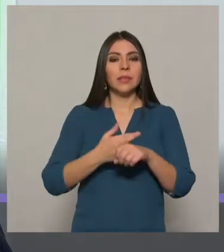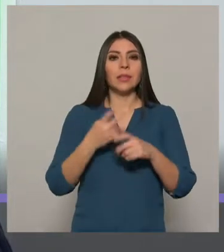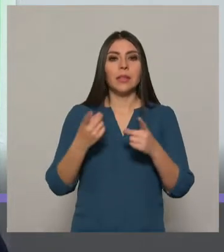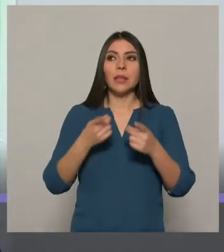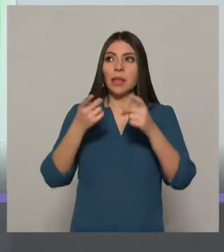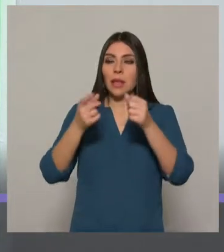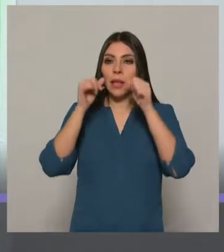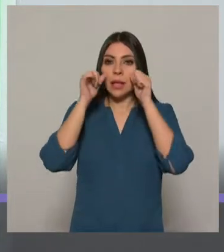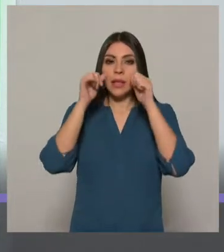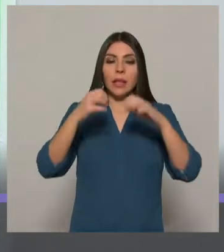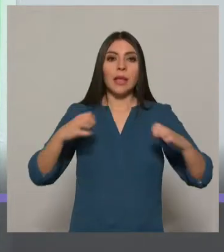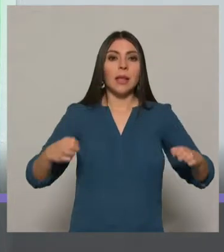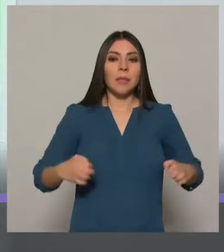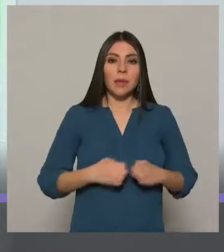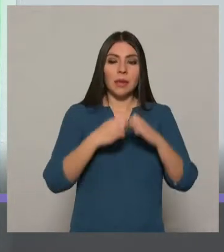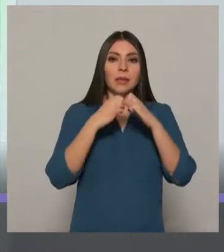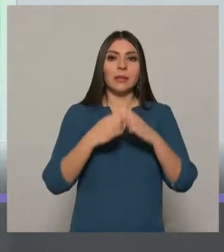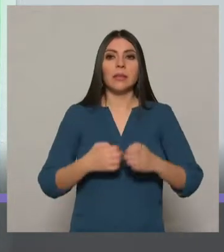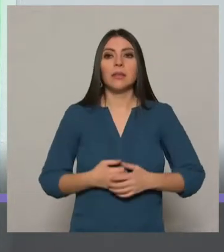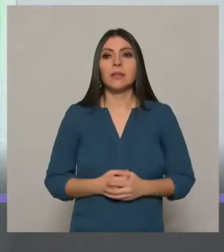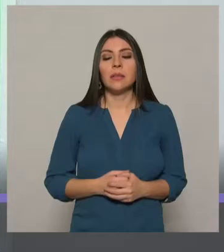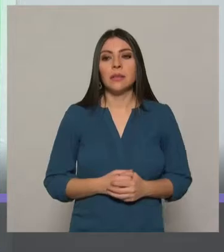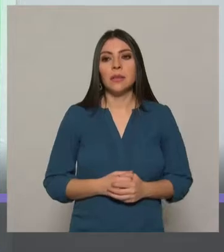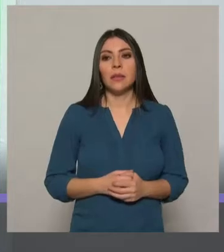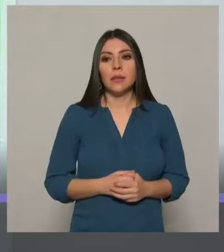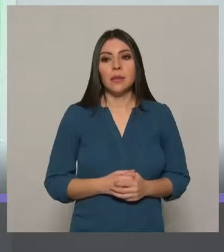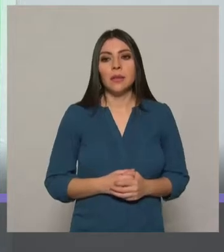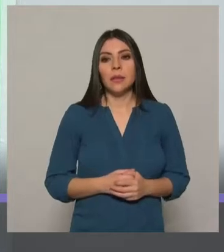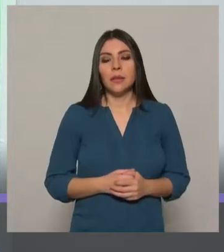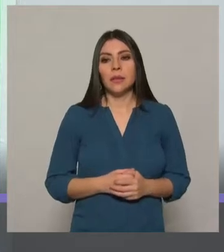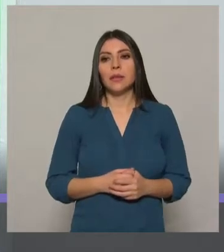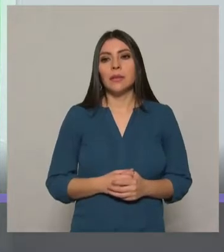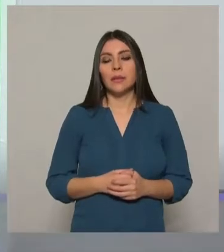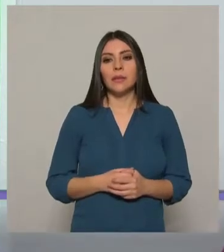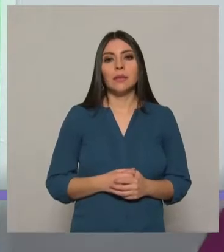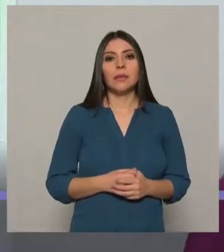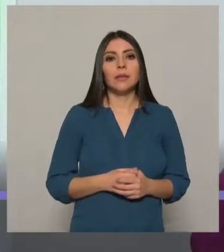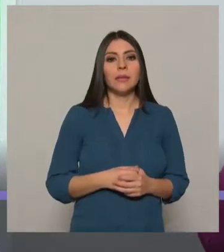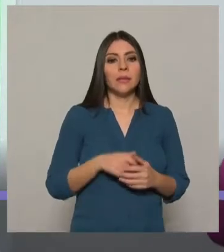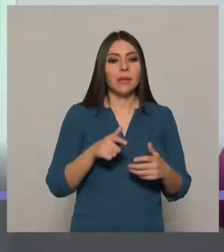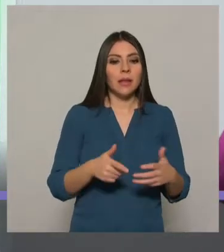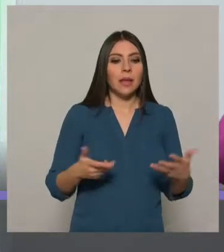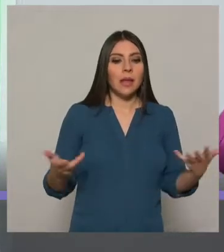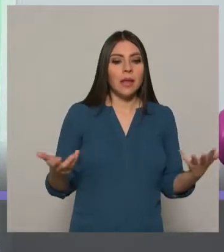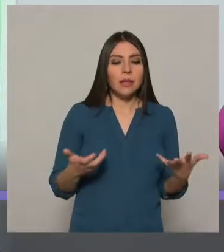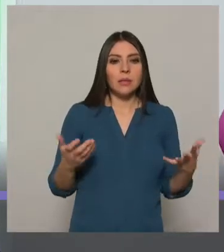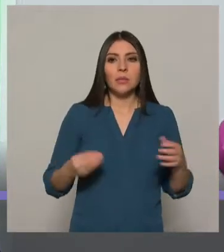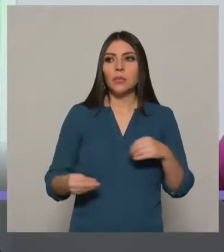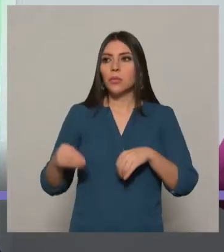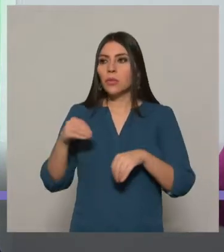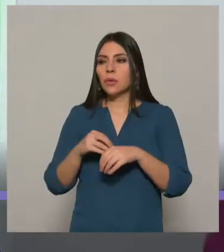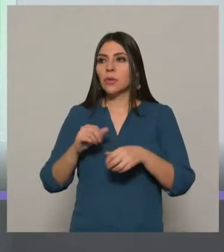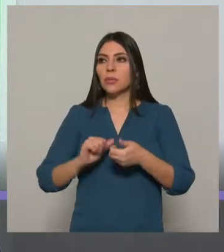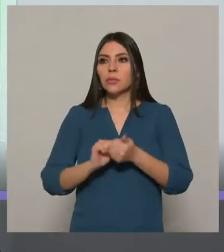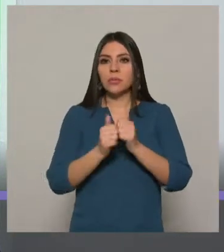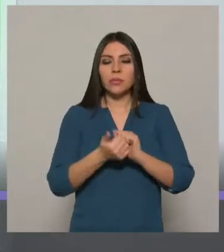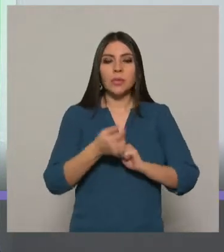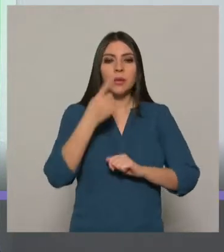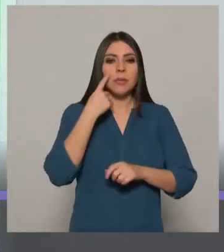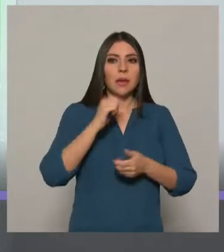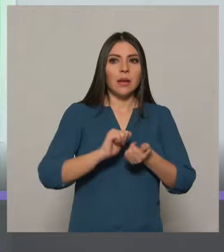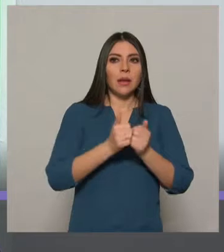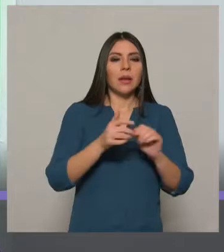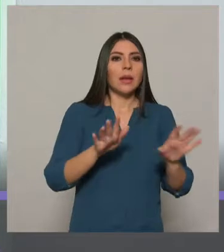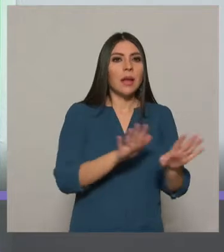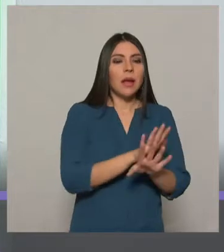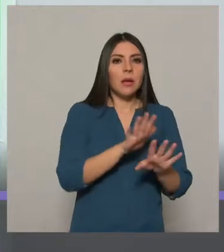emergencias, que está atendiendo y promulgando o haciendo, generando la cultura de la